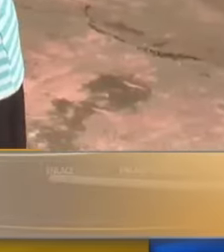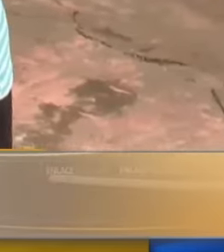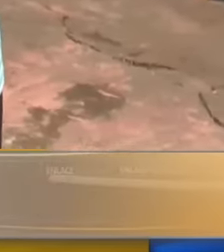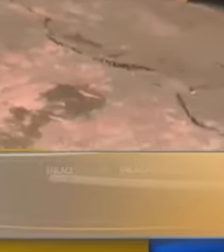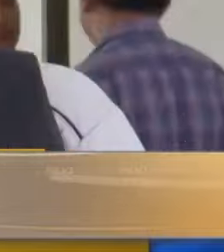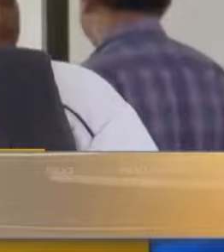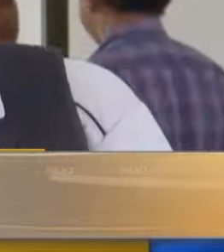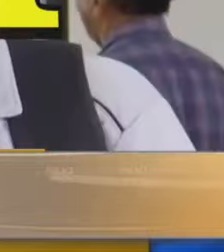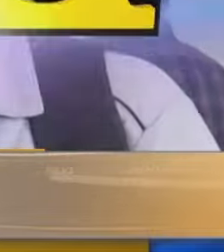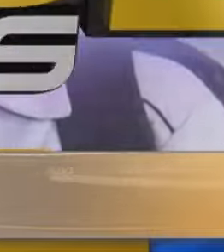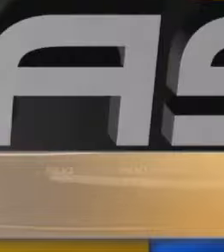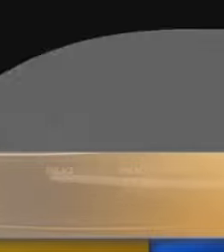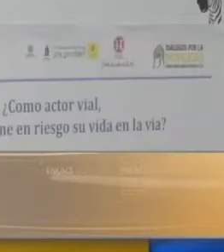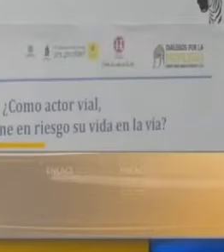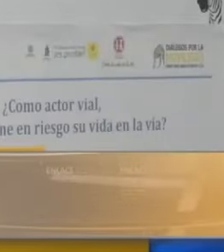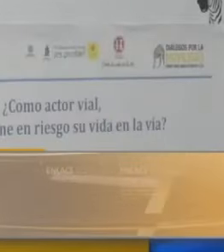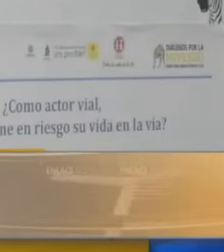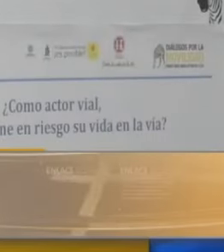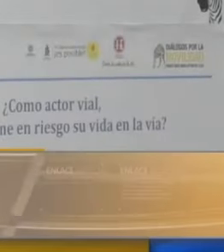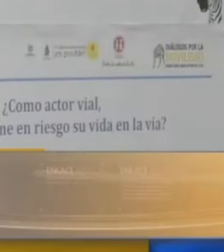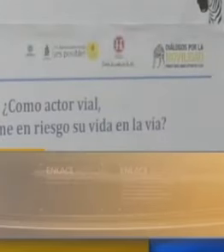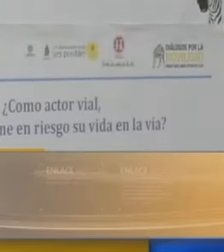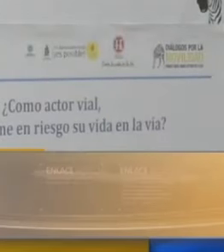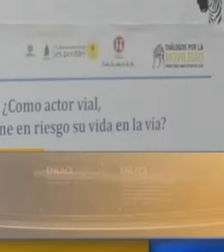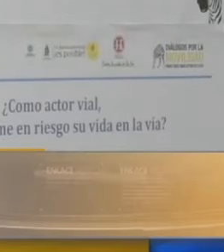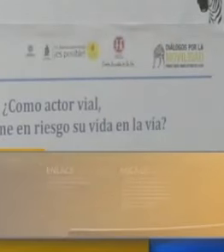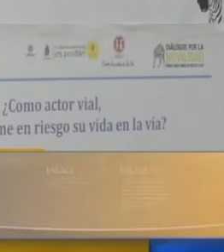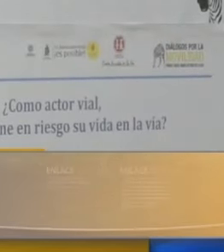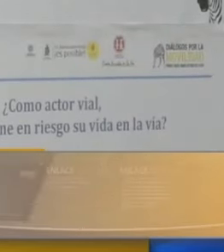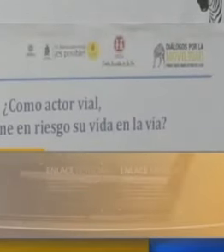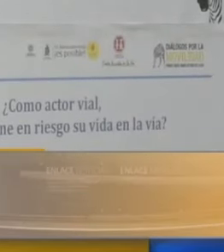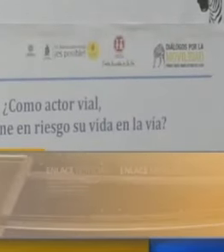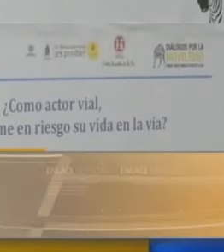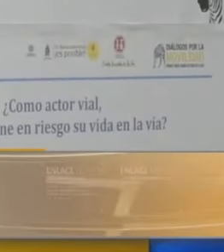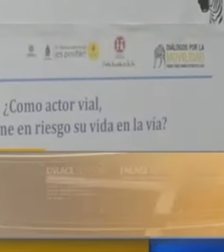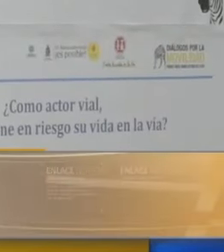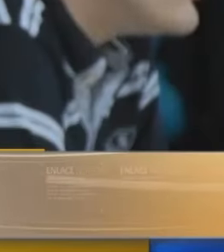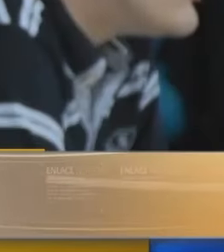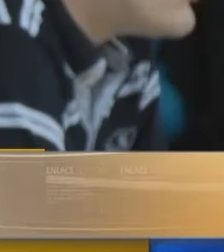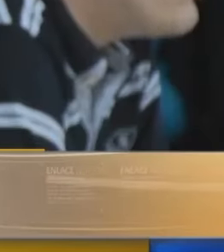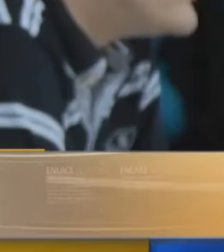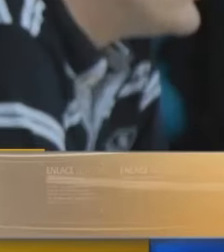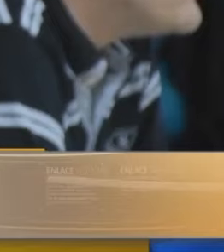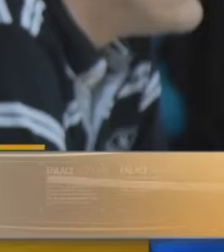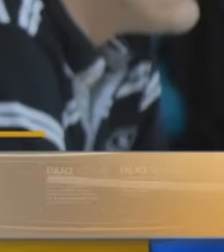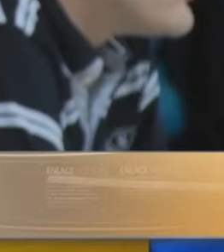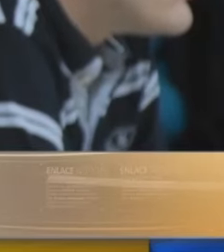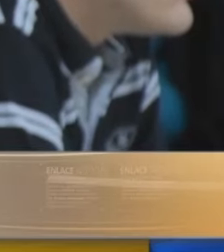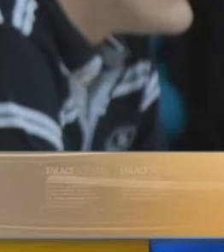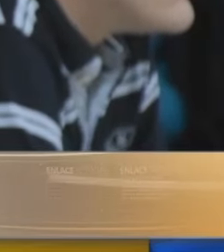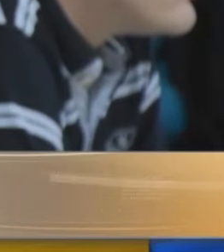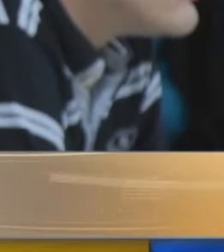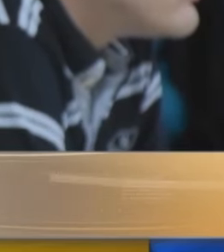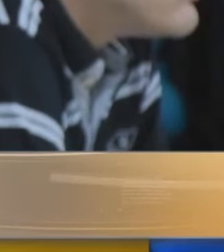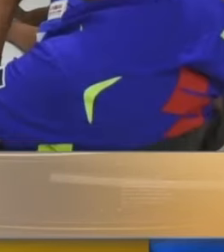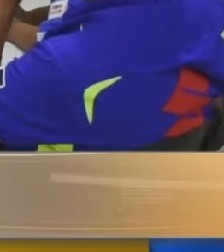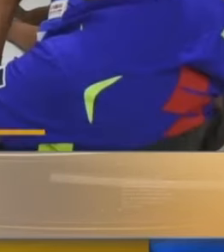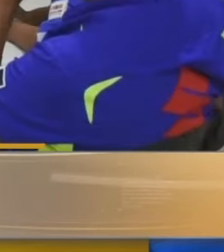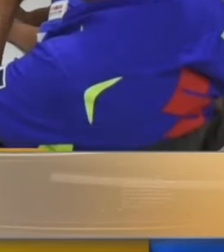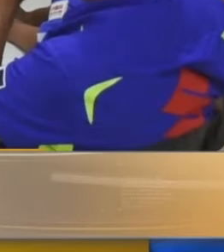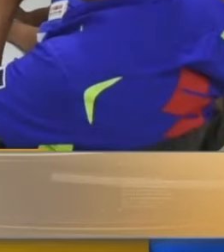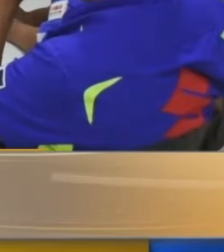frente a sus juntas de acción comunal. Diálogo sobre movilidad adelanta la inspección de tránsito y transporte en asocio con Unioriente. La última actividad cumplida